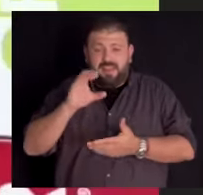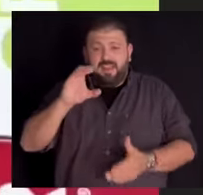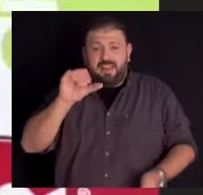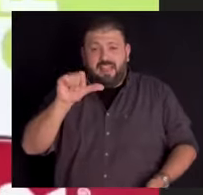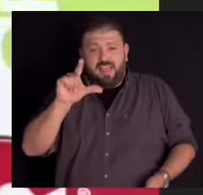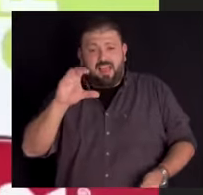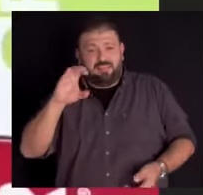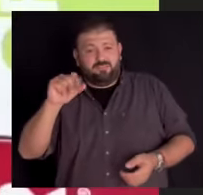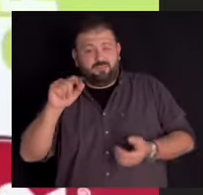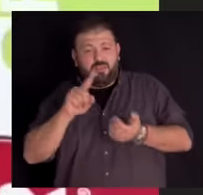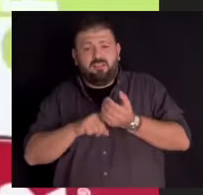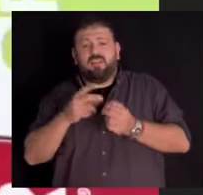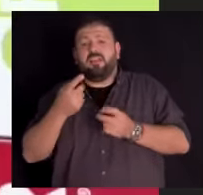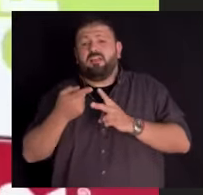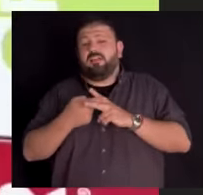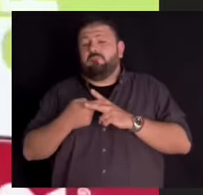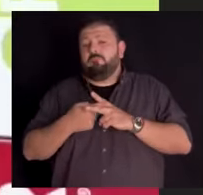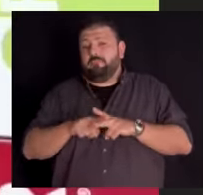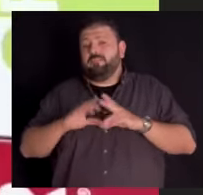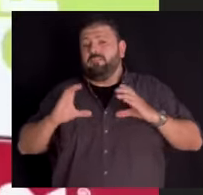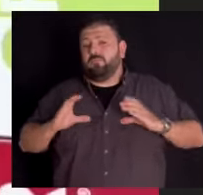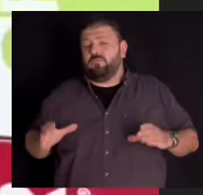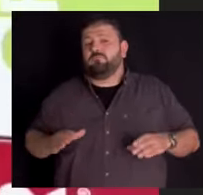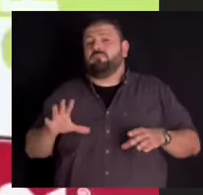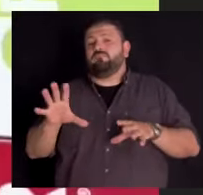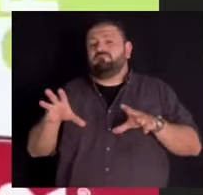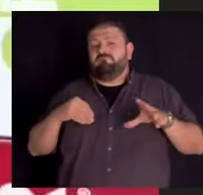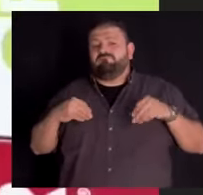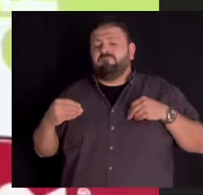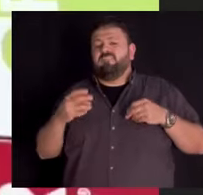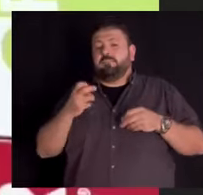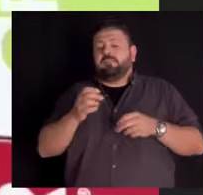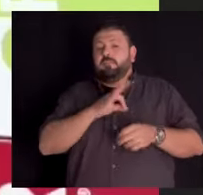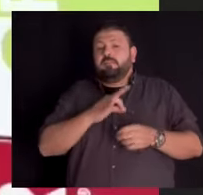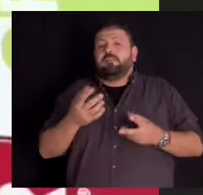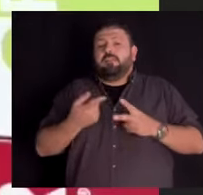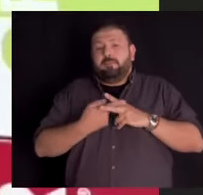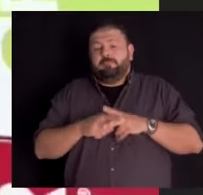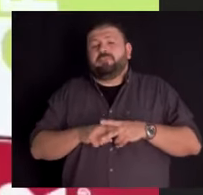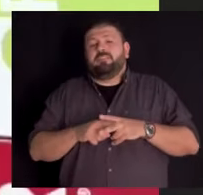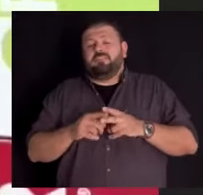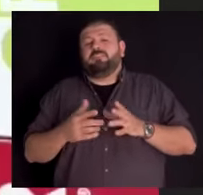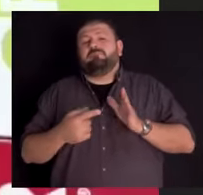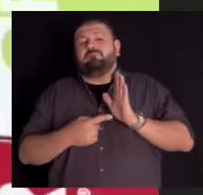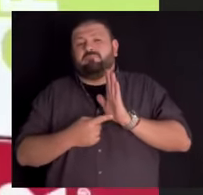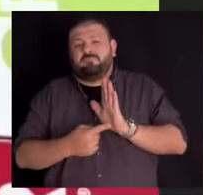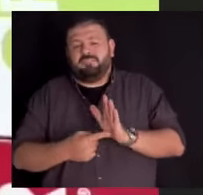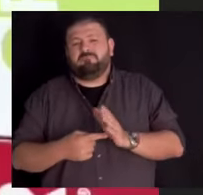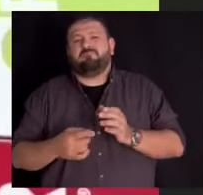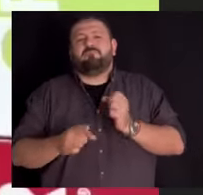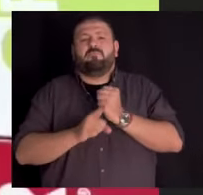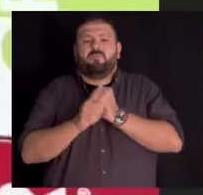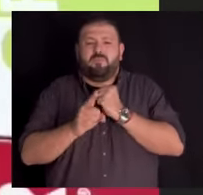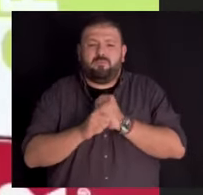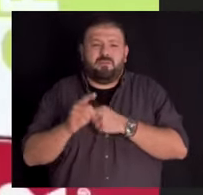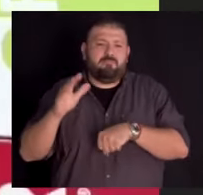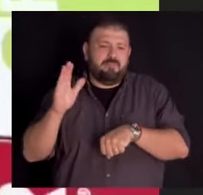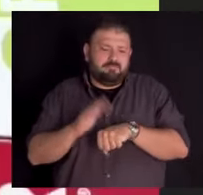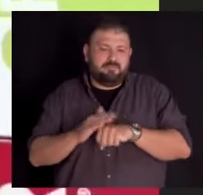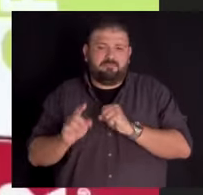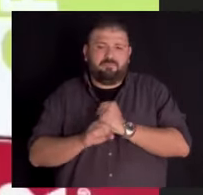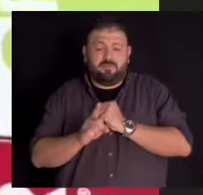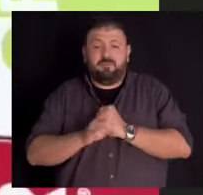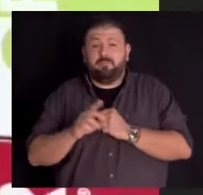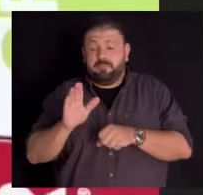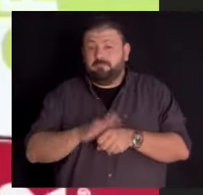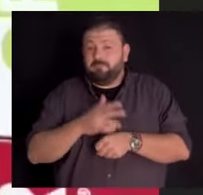empieza a absorber de donde puede. Y entonces, ¿qué ocurre? Pues empiezas a presentar osteoporosis o problemas así. Pero el